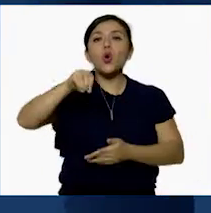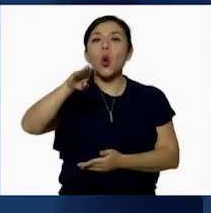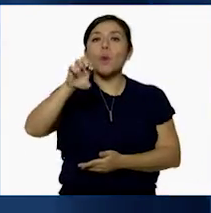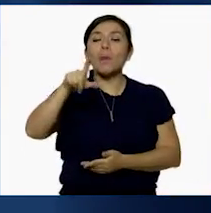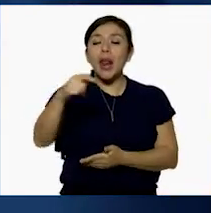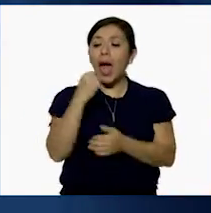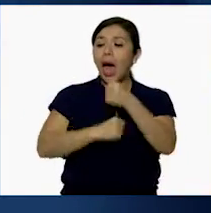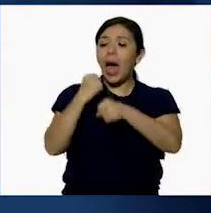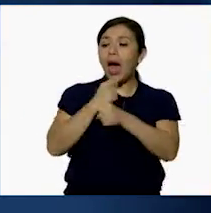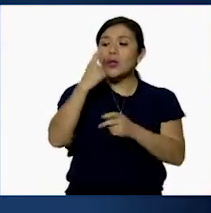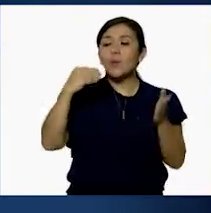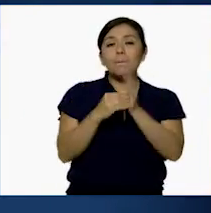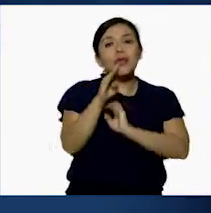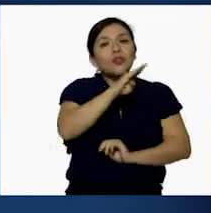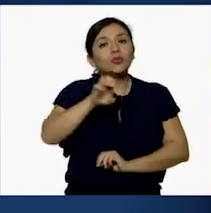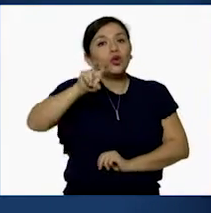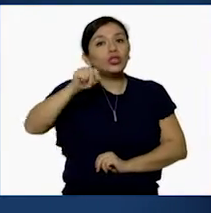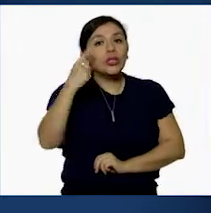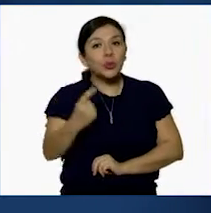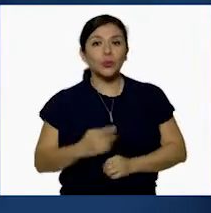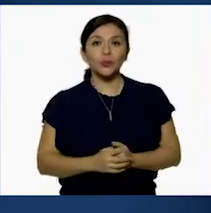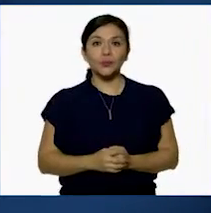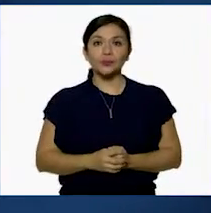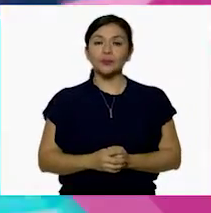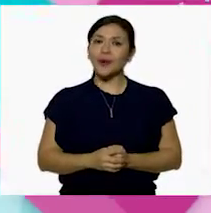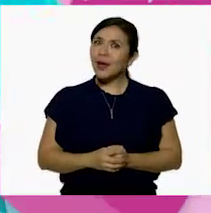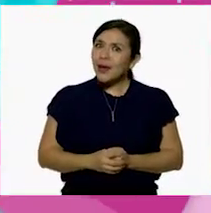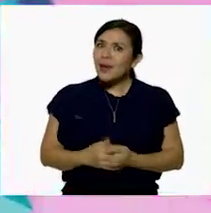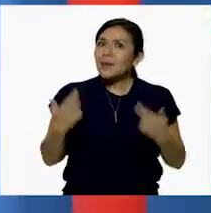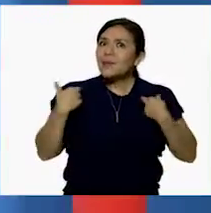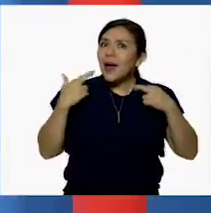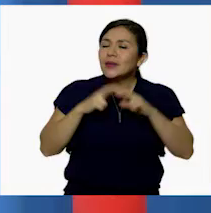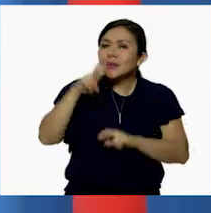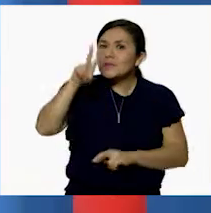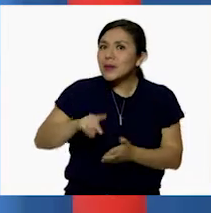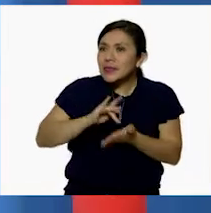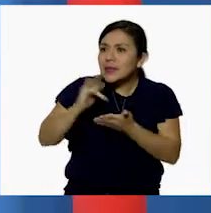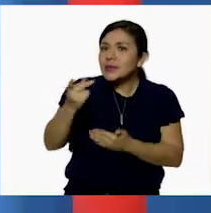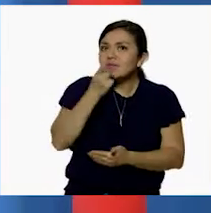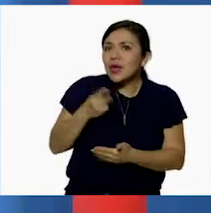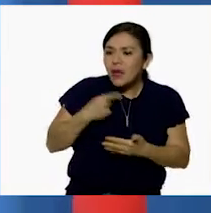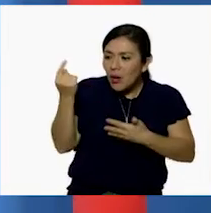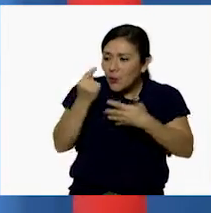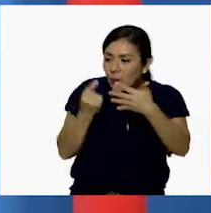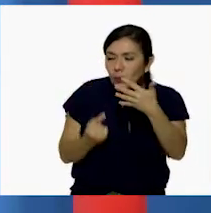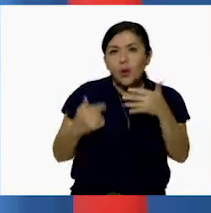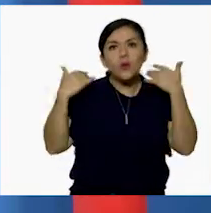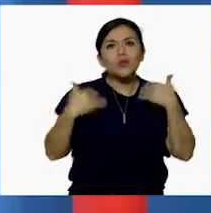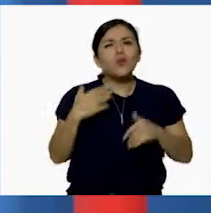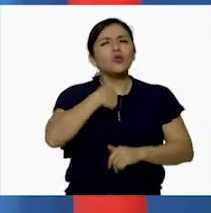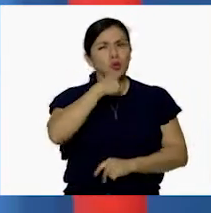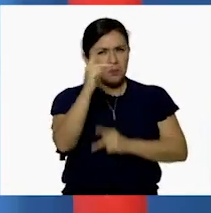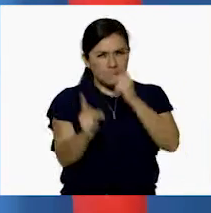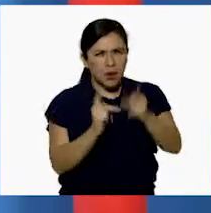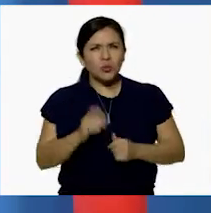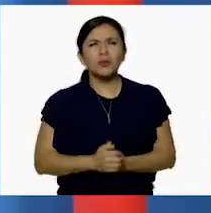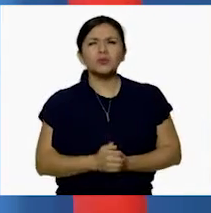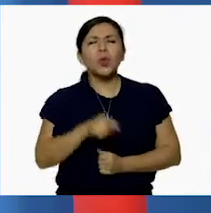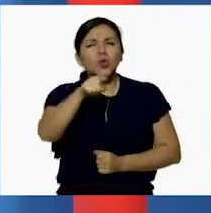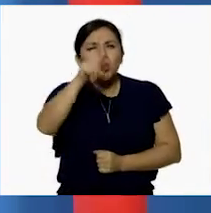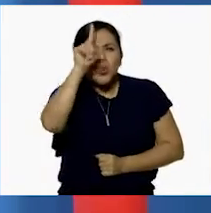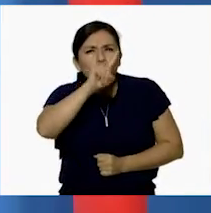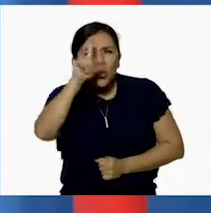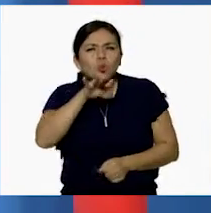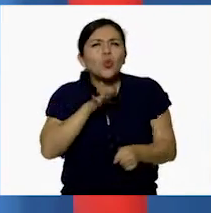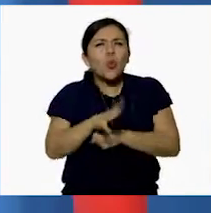en 1981. Gaby, muchísimas gracias por esta información. Y una pregunta, ¿en qué sugieres que